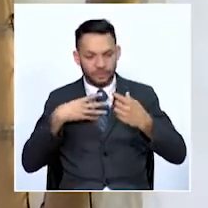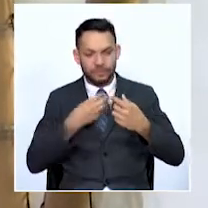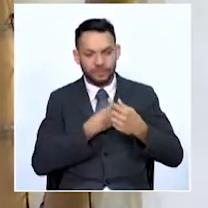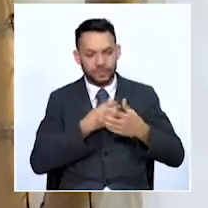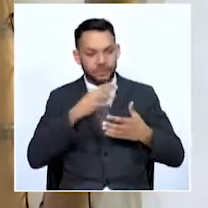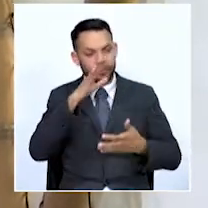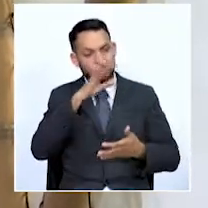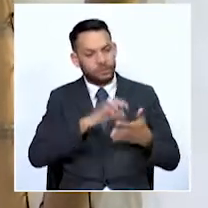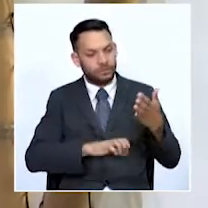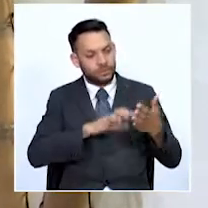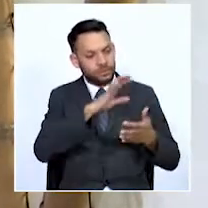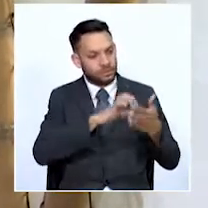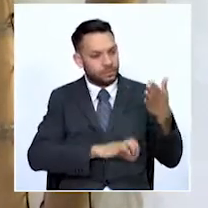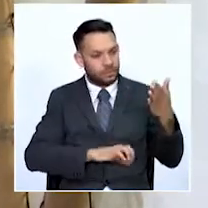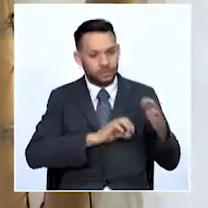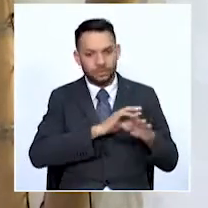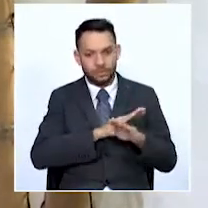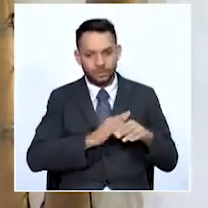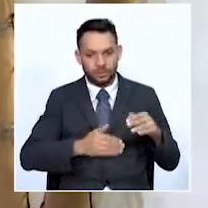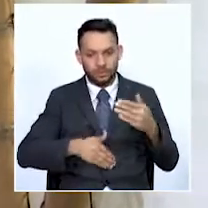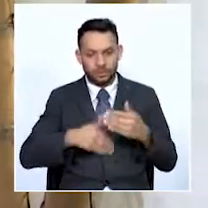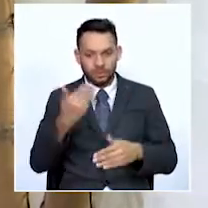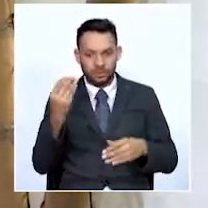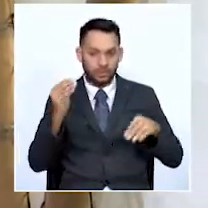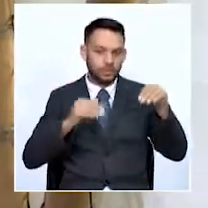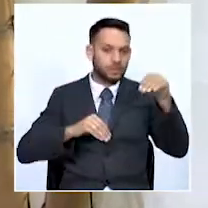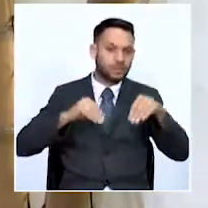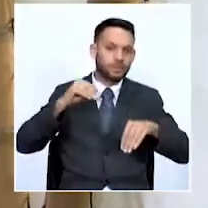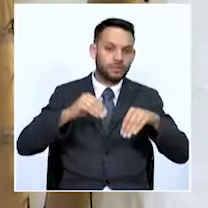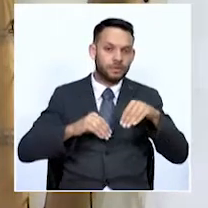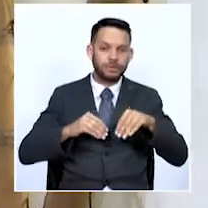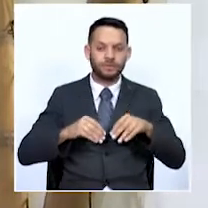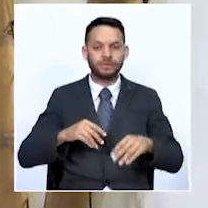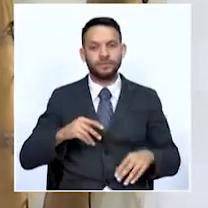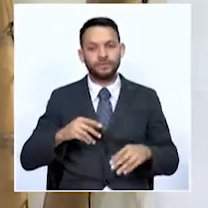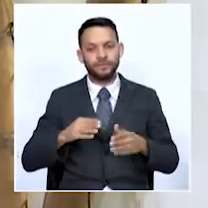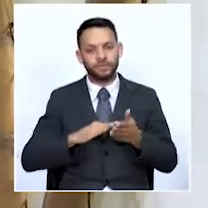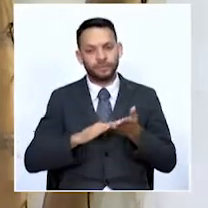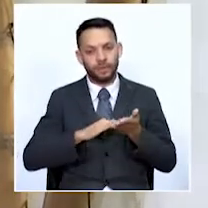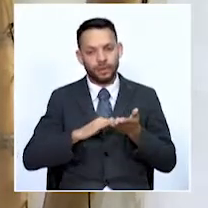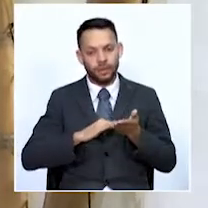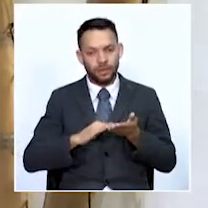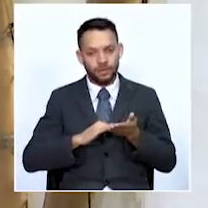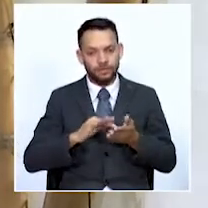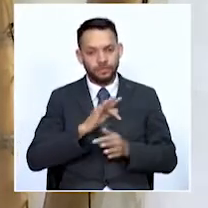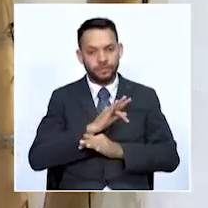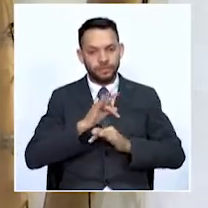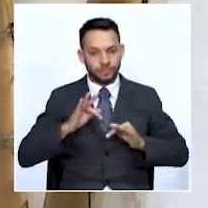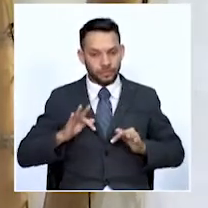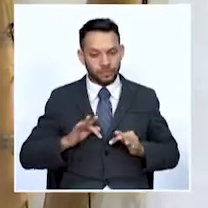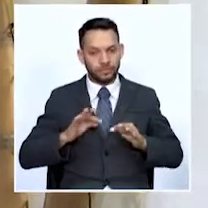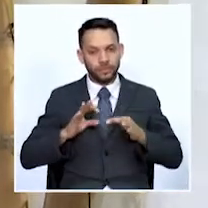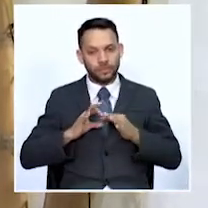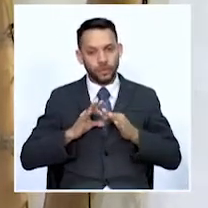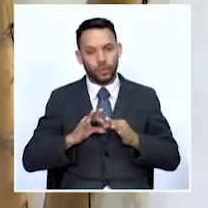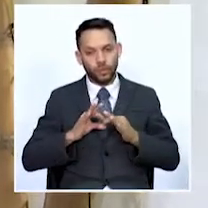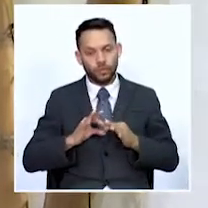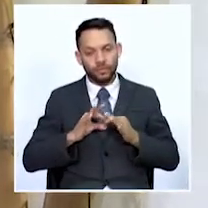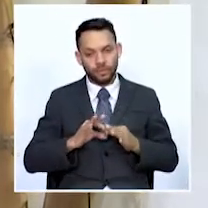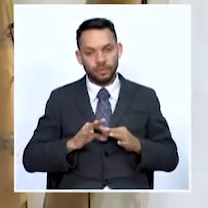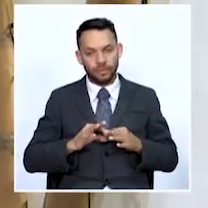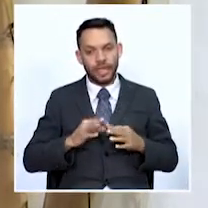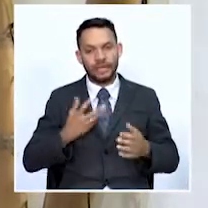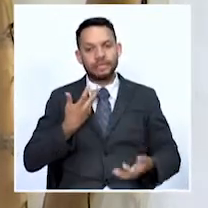tanto medicamento químico para iniciarlo en un camino de tratamientos integrativos o biológicos